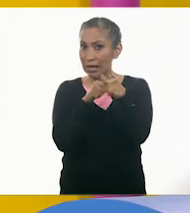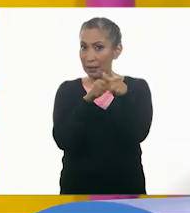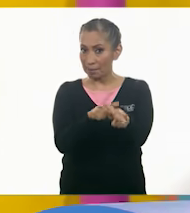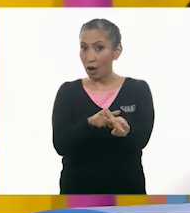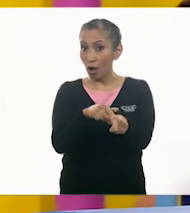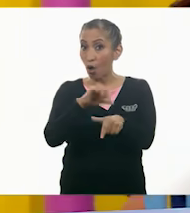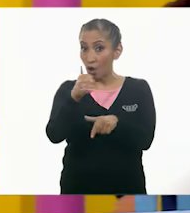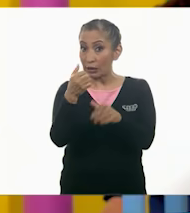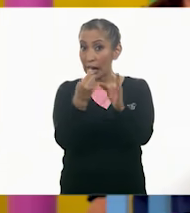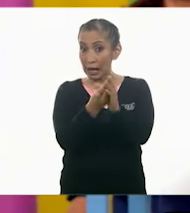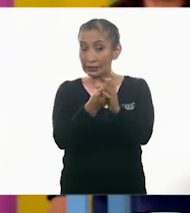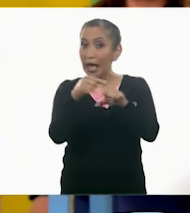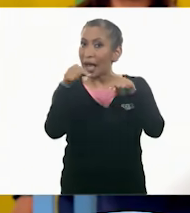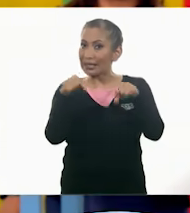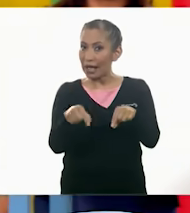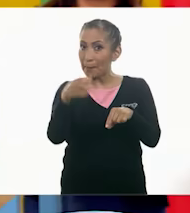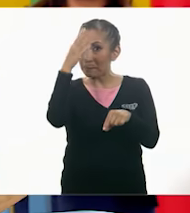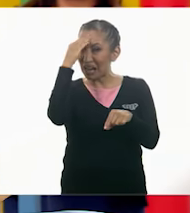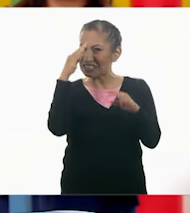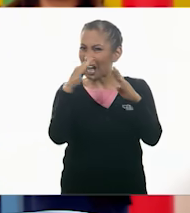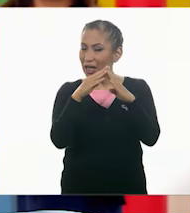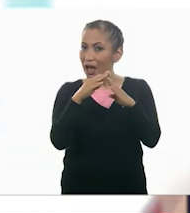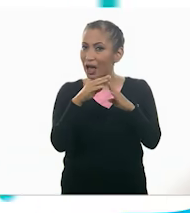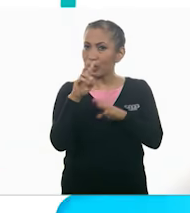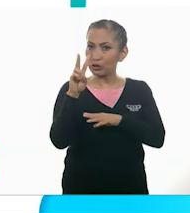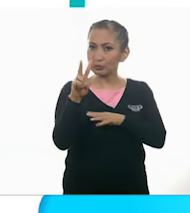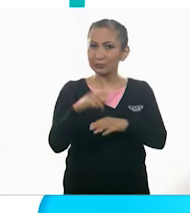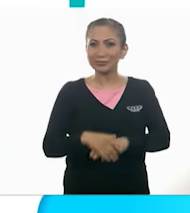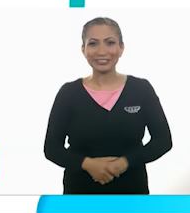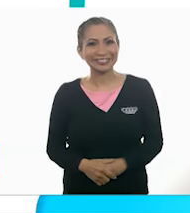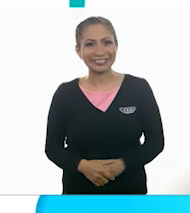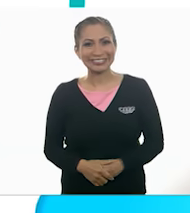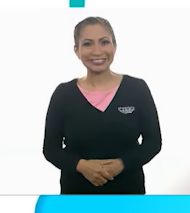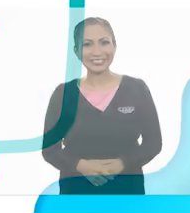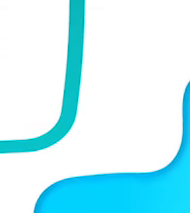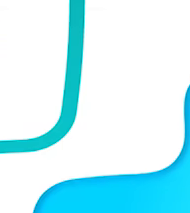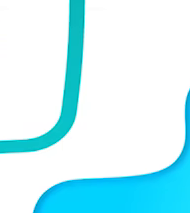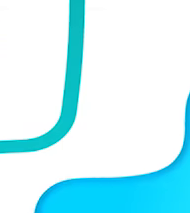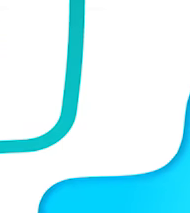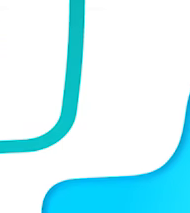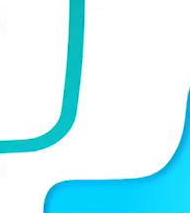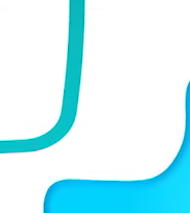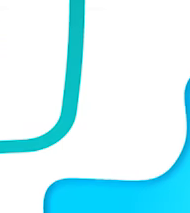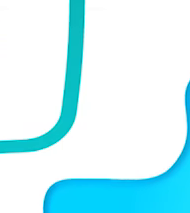Continuamos con la siguiente clase aquí en Aprende en Casa 2.